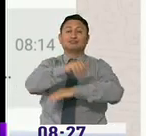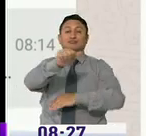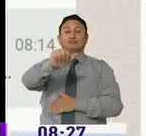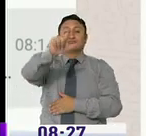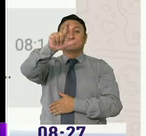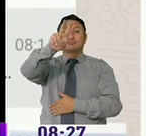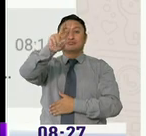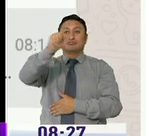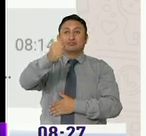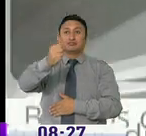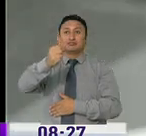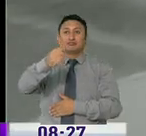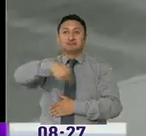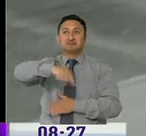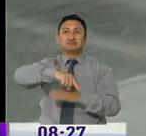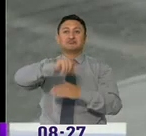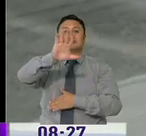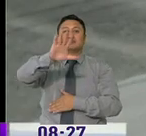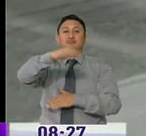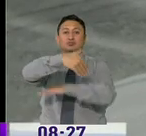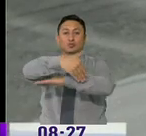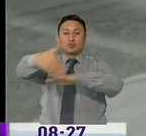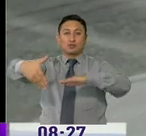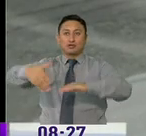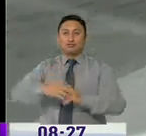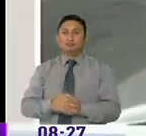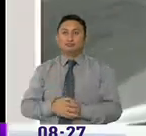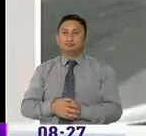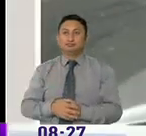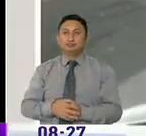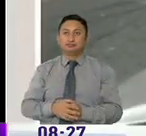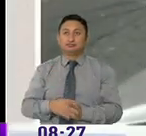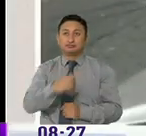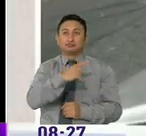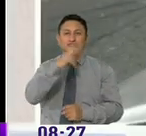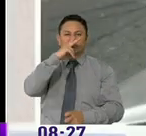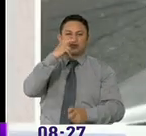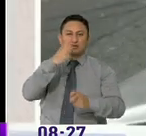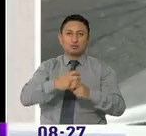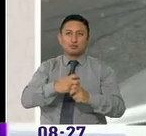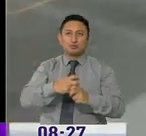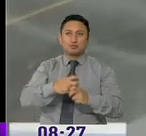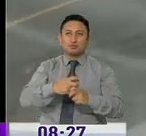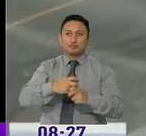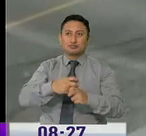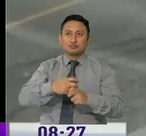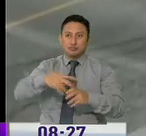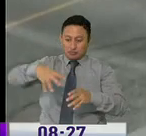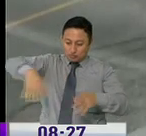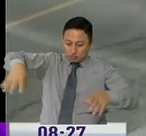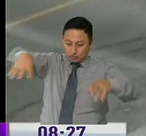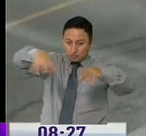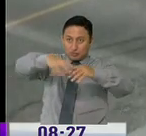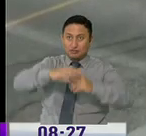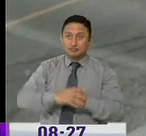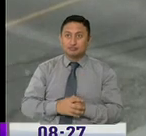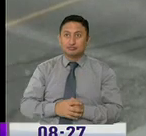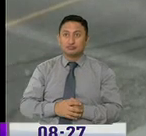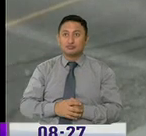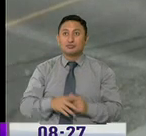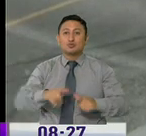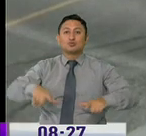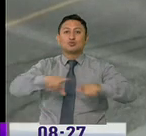5 esquinas, sur de Quito. Esto es lo que están diciendo. Piedras alrededor, zona en la